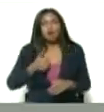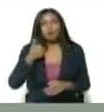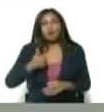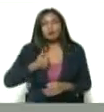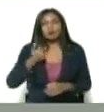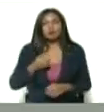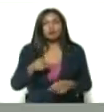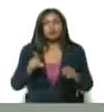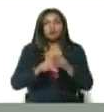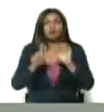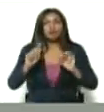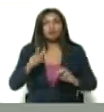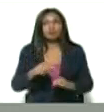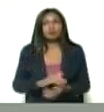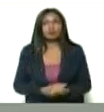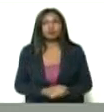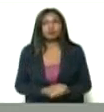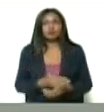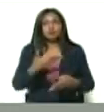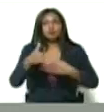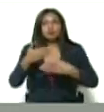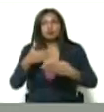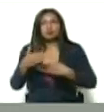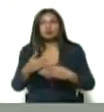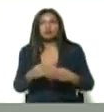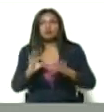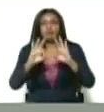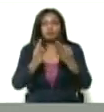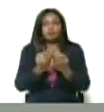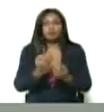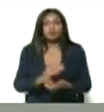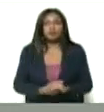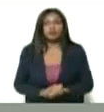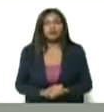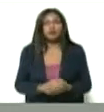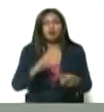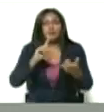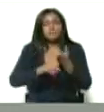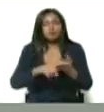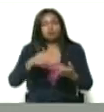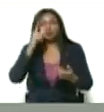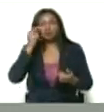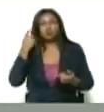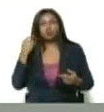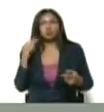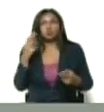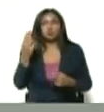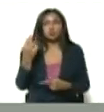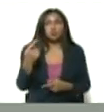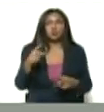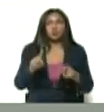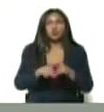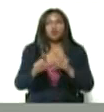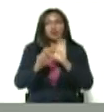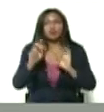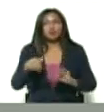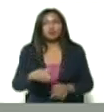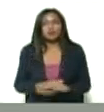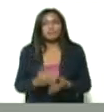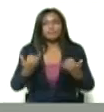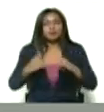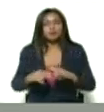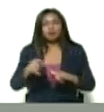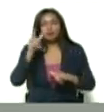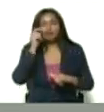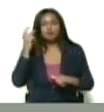para compartirlo en familia, compartirlo con la esposa, con el esposo, con la novia, con el novio, con el hijo, con